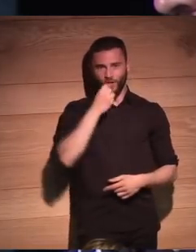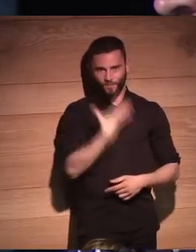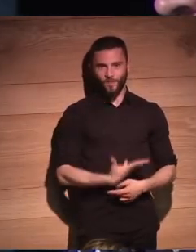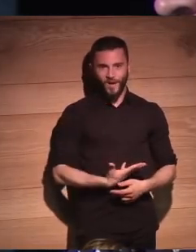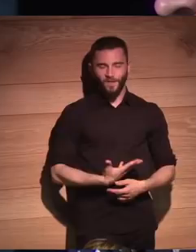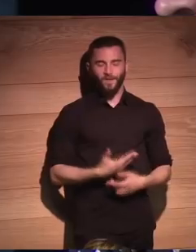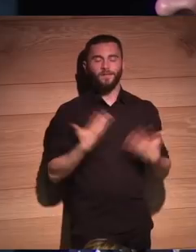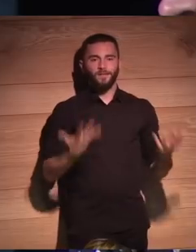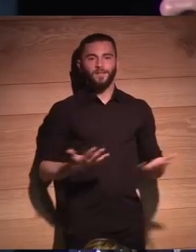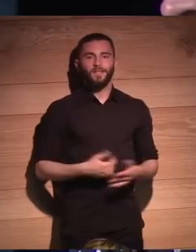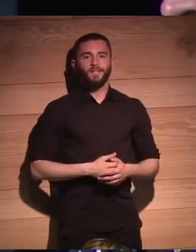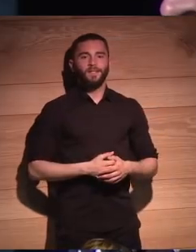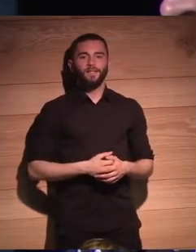hecho,